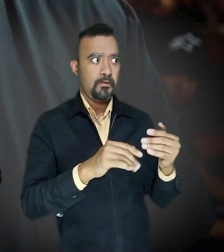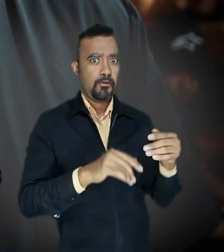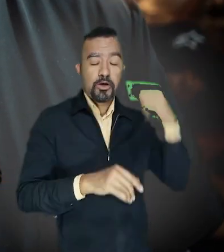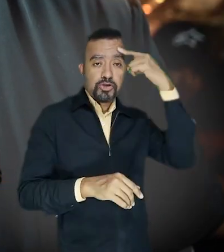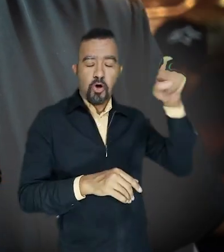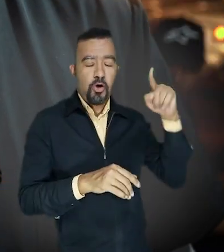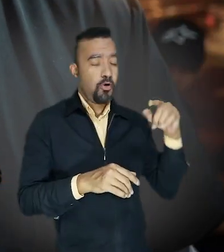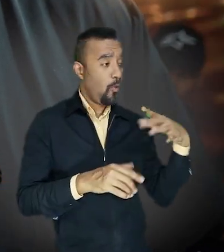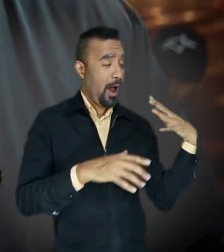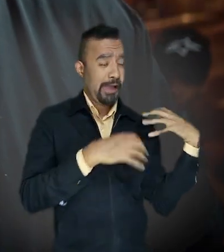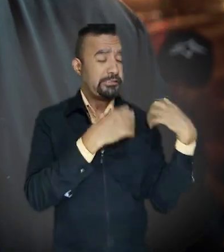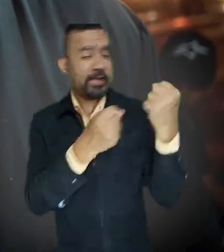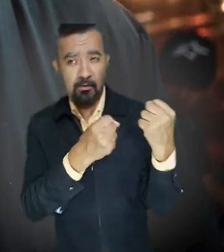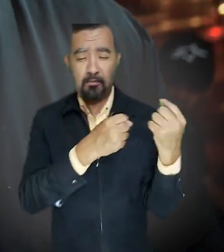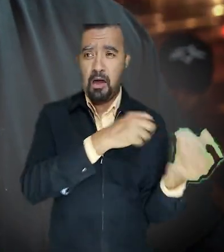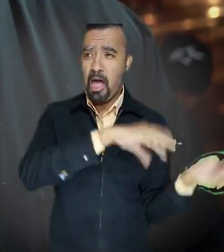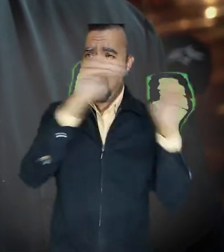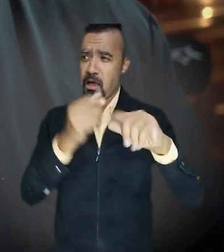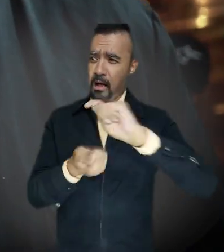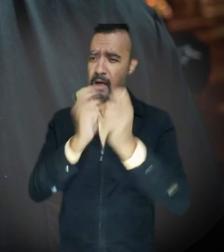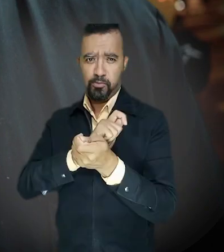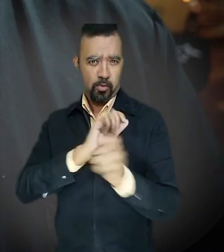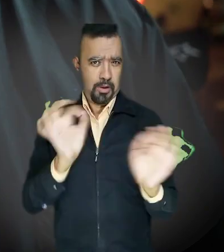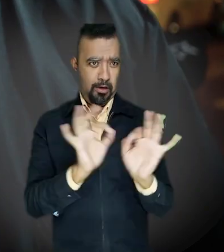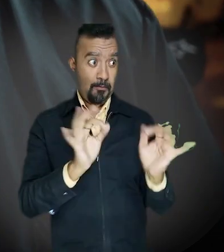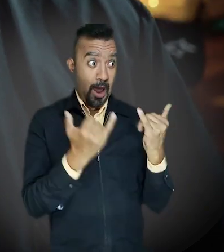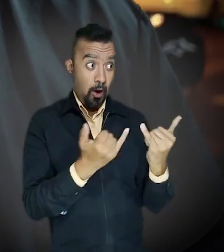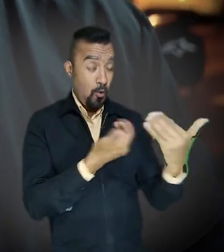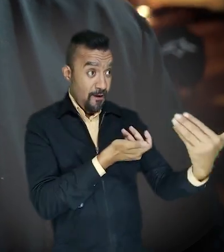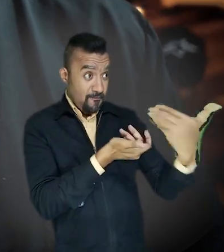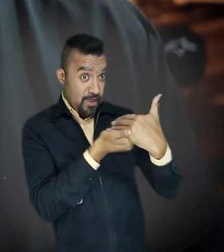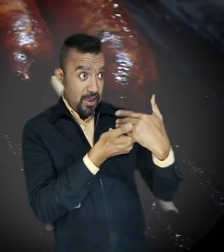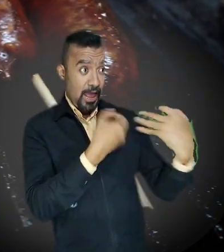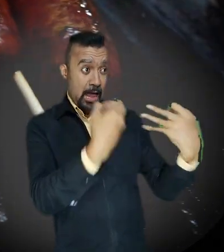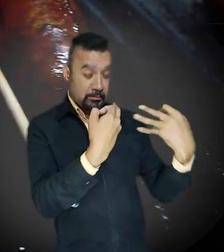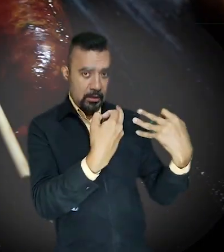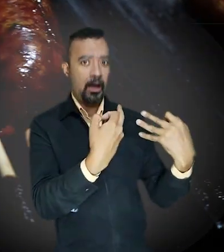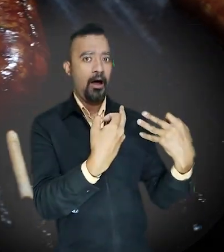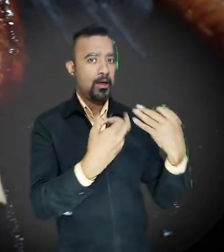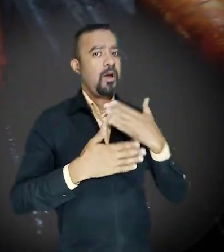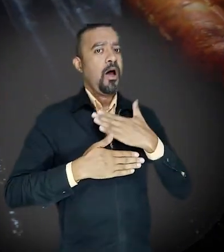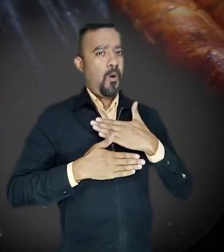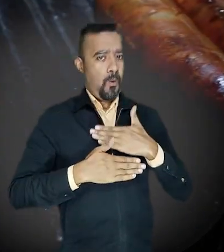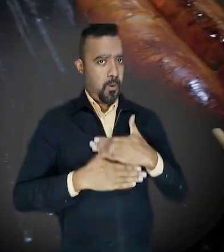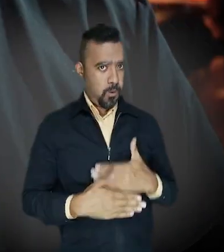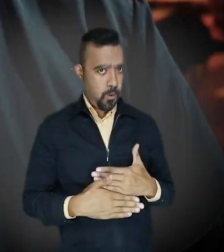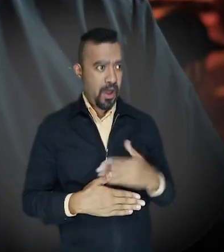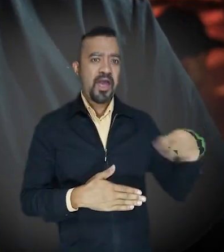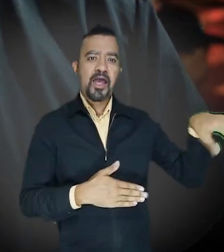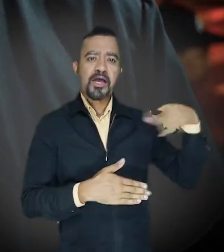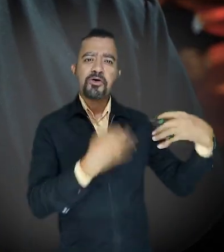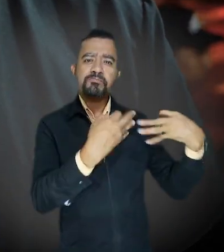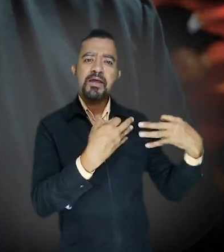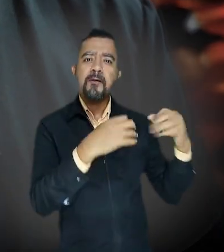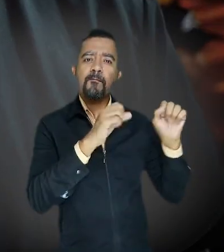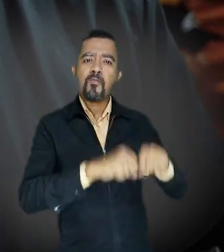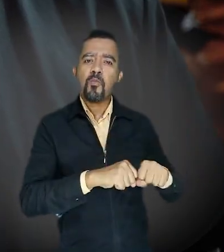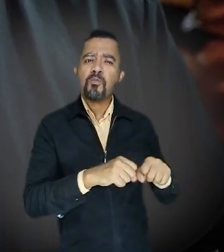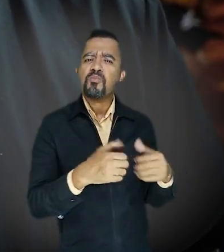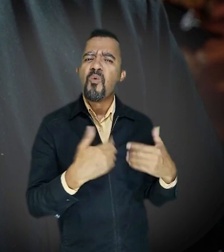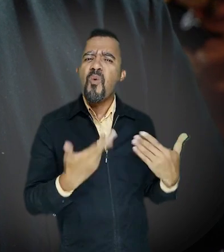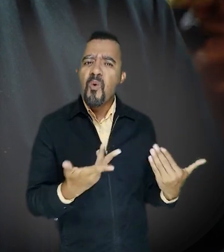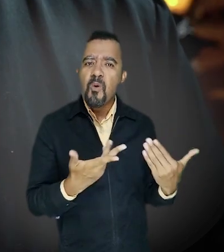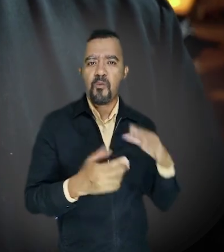ponerte sin saber nada, ¿sí me entiendes? En cambio, el hecho de que ya siga haciendo visita, que nos da más tranquilidad, porque básicamente nos están dando